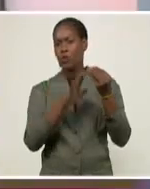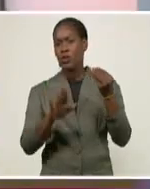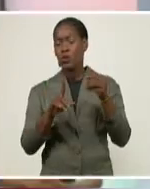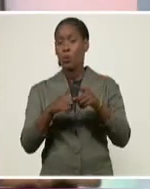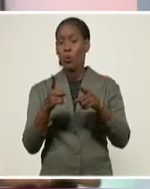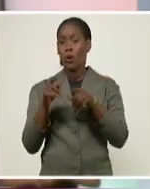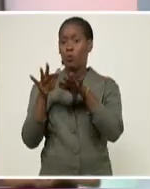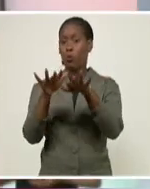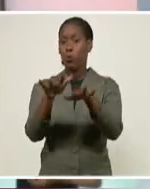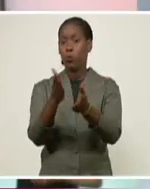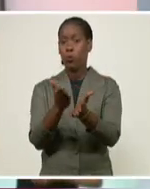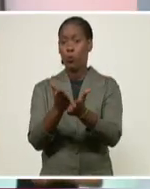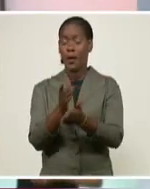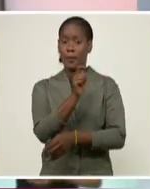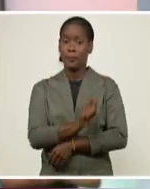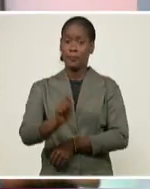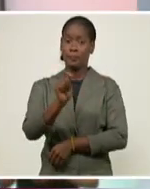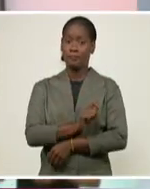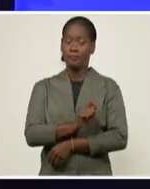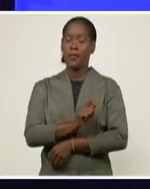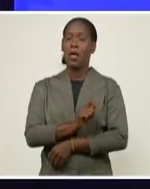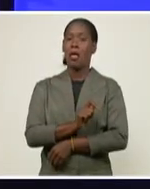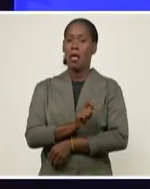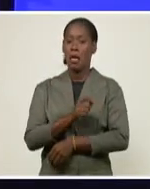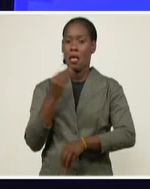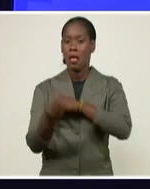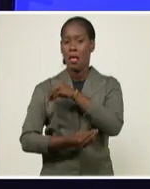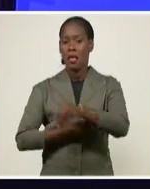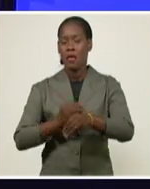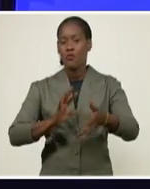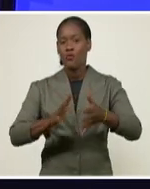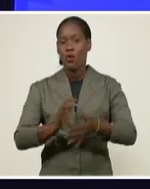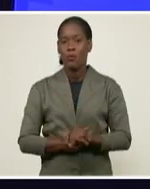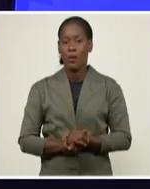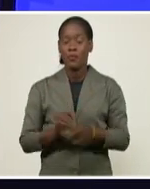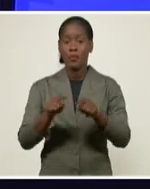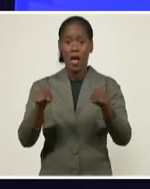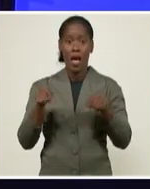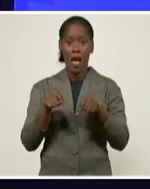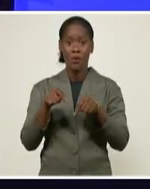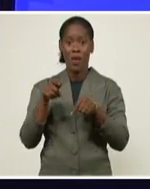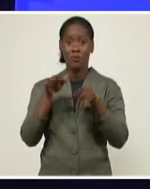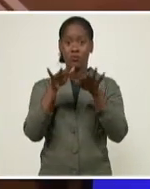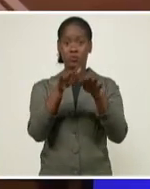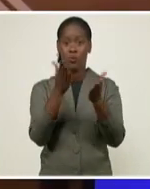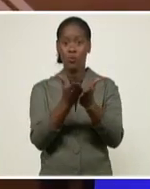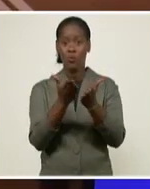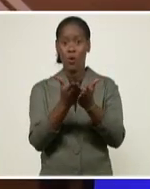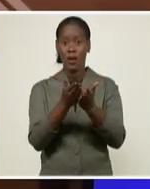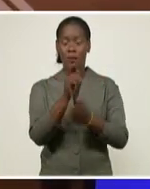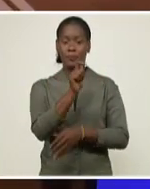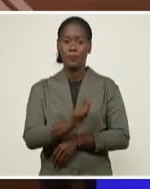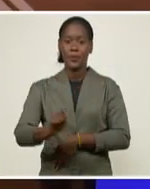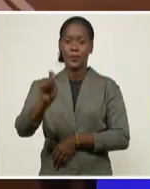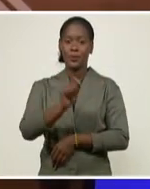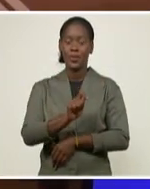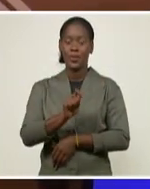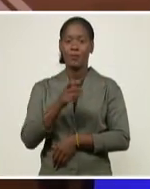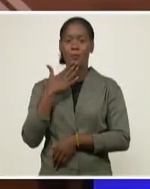detenerse. Entonces cambió el escenario y el mundo de las aulas se trasladó a un set delante de cámaras, un